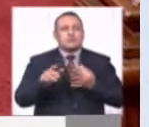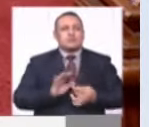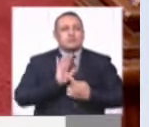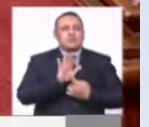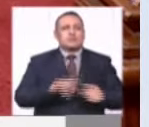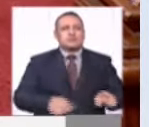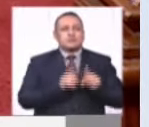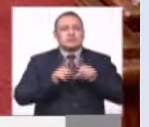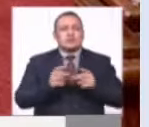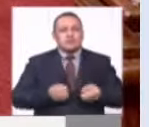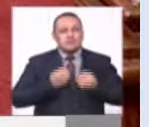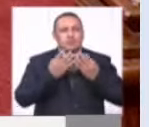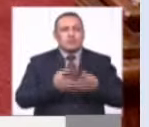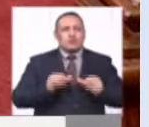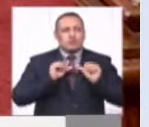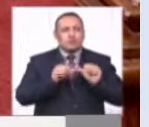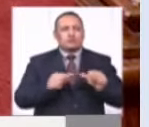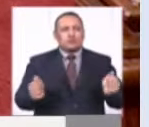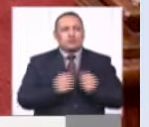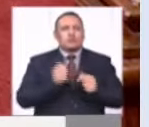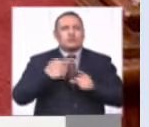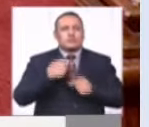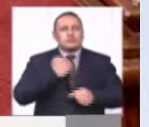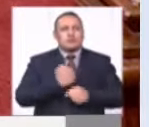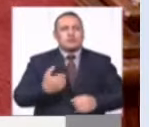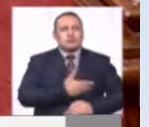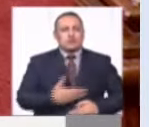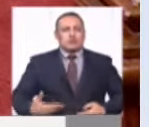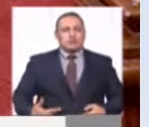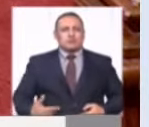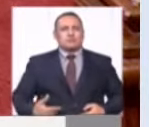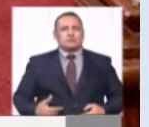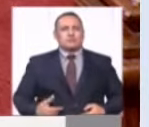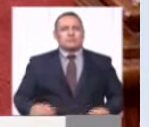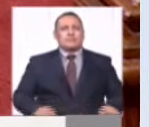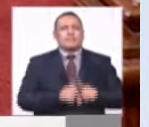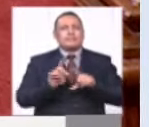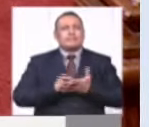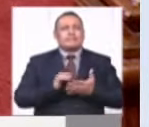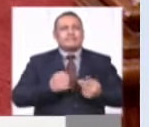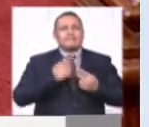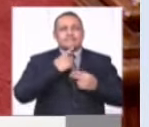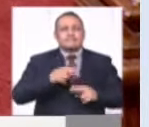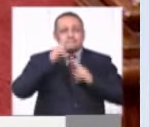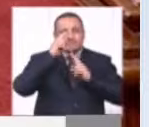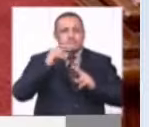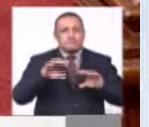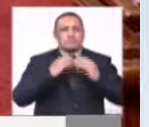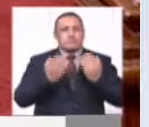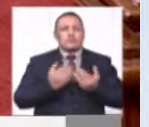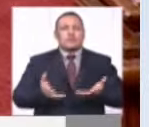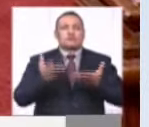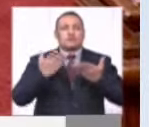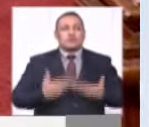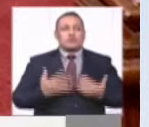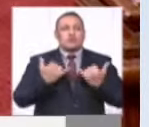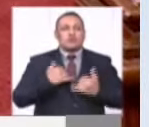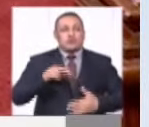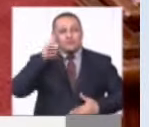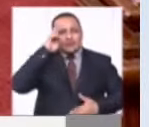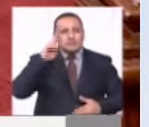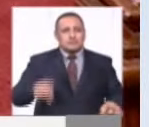representantes para informar continuamente de las acciones de este gobierno. Si este honorable Congreso nos otorga hoy la